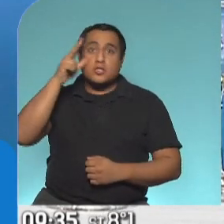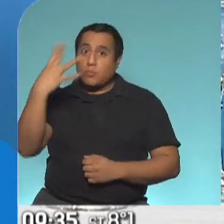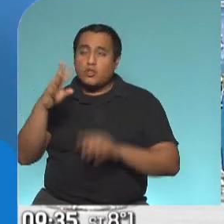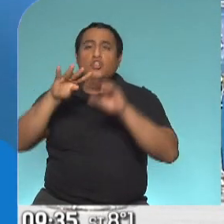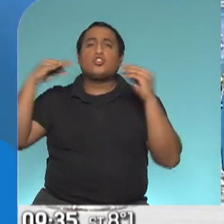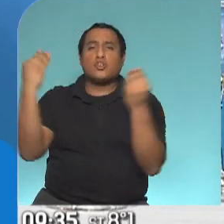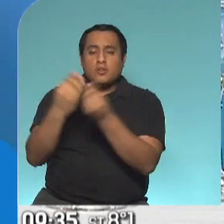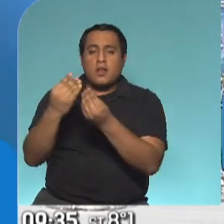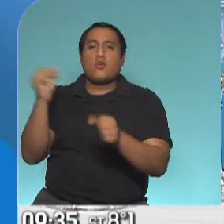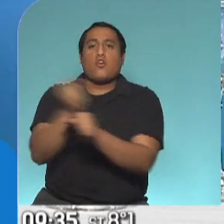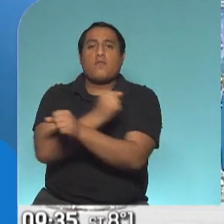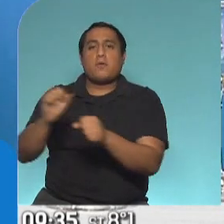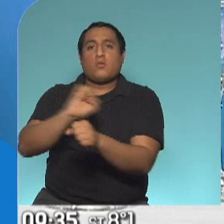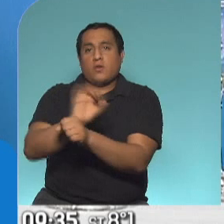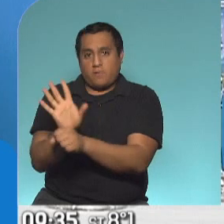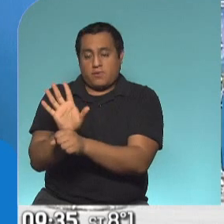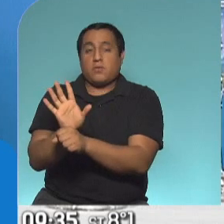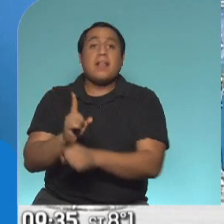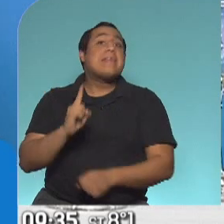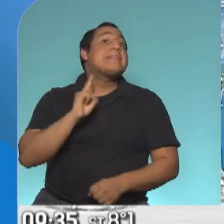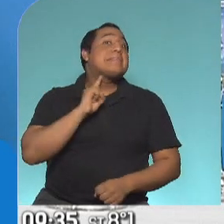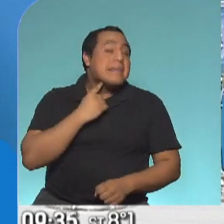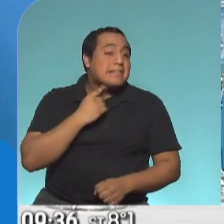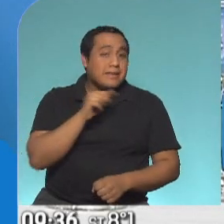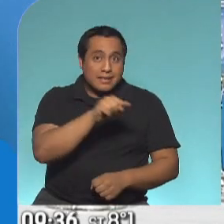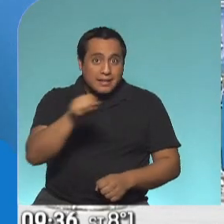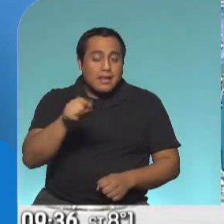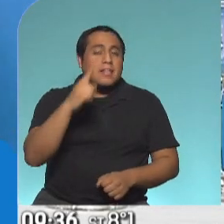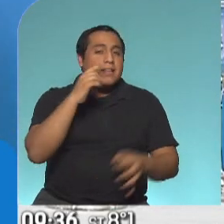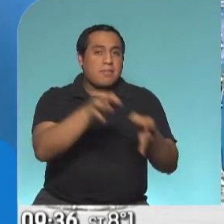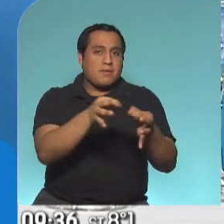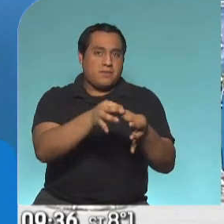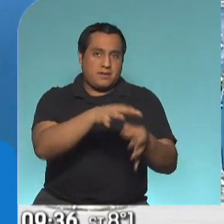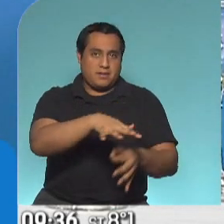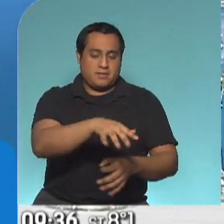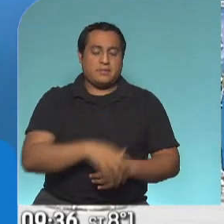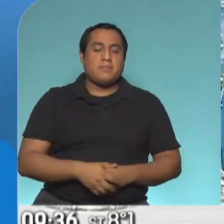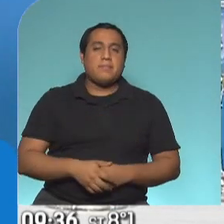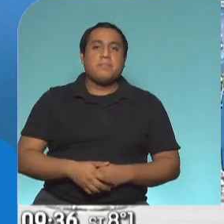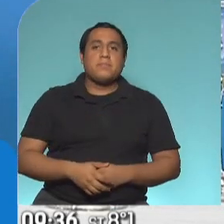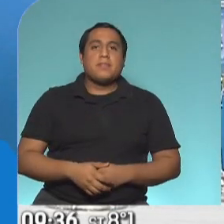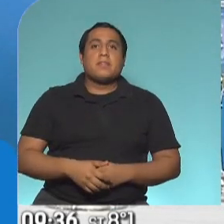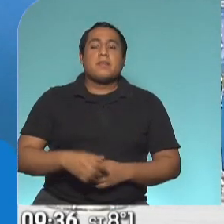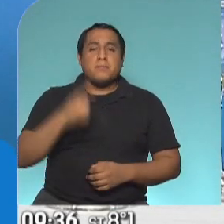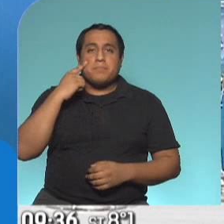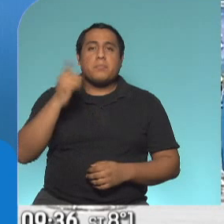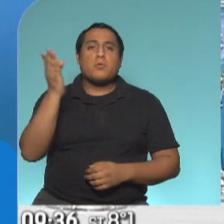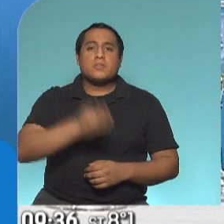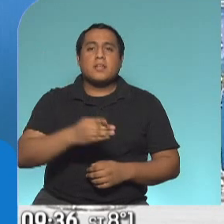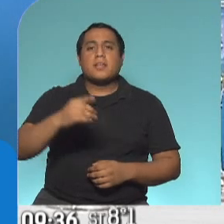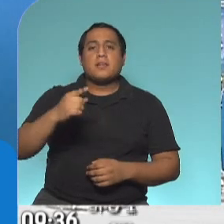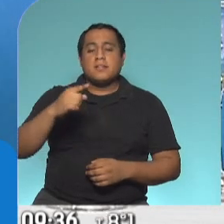casos totales confirmados de coronavirus 13 de los cuales se encuentran en nuestras islas malvinas la tasa de incidencia es de